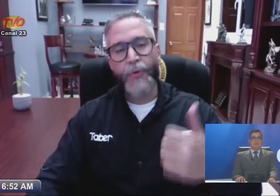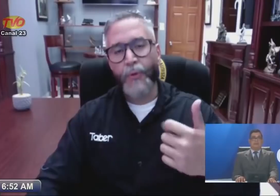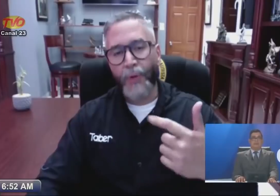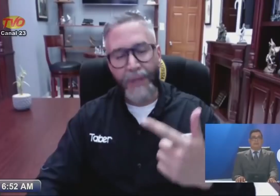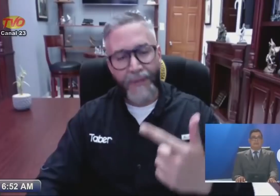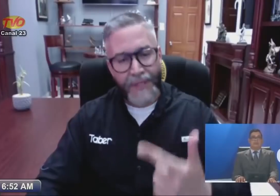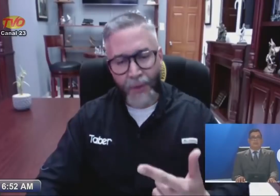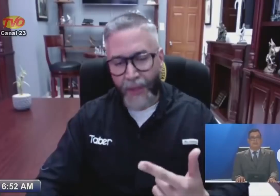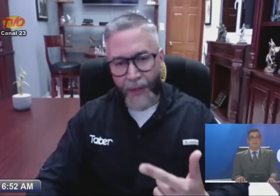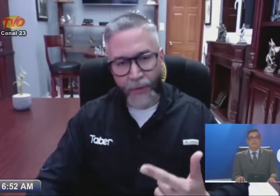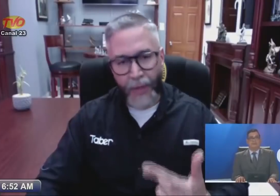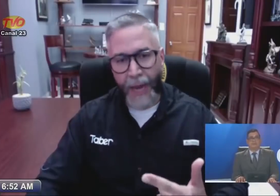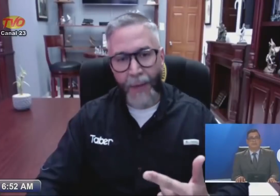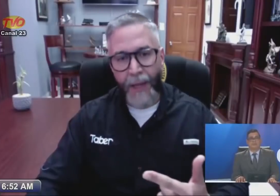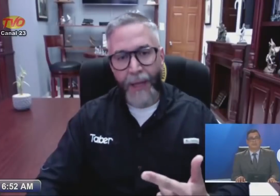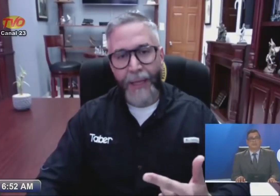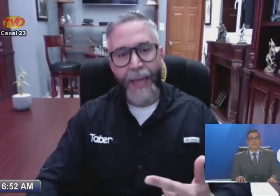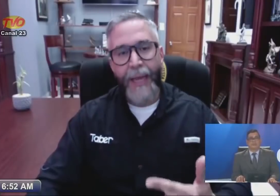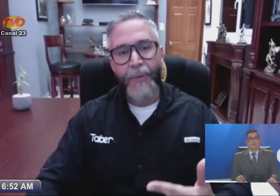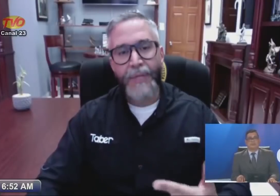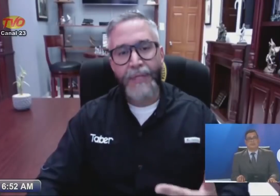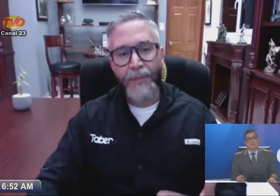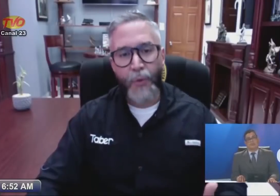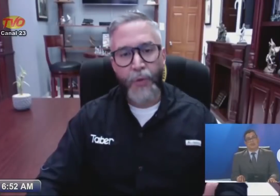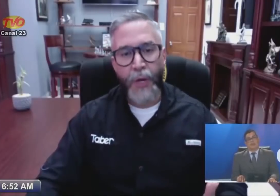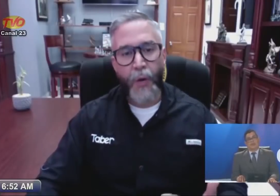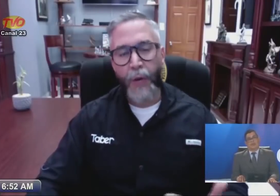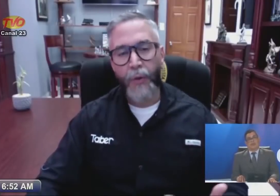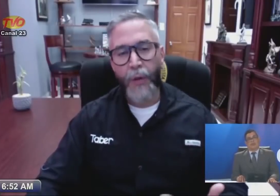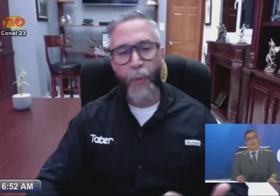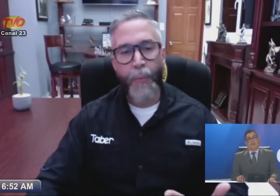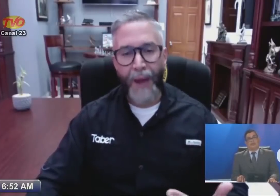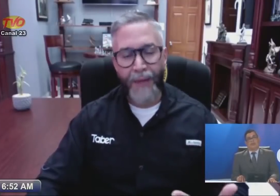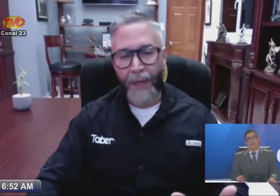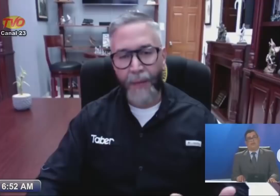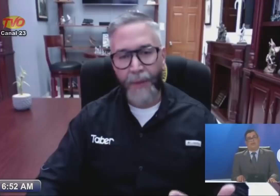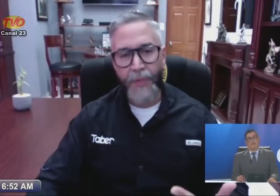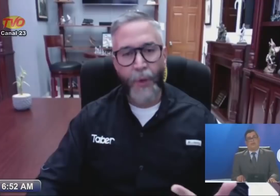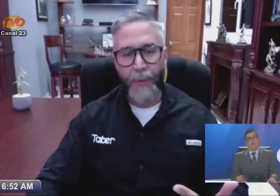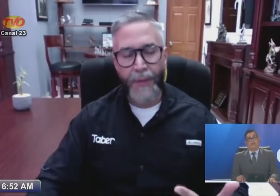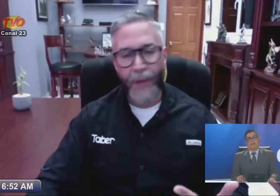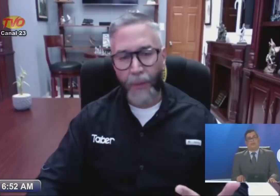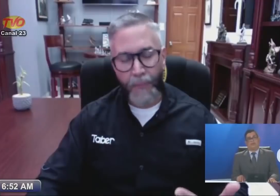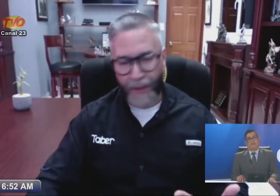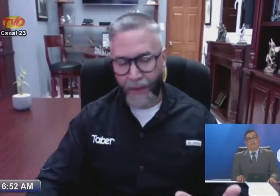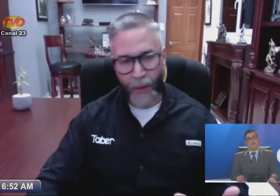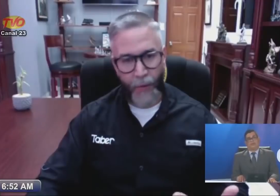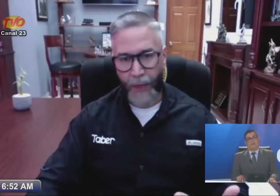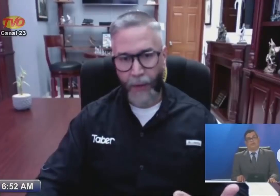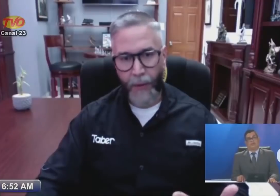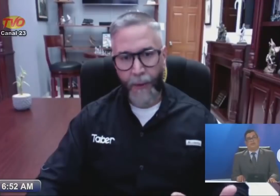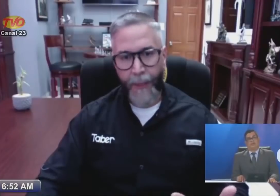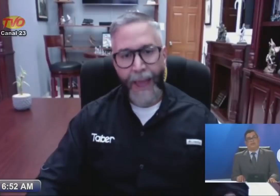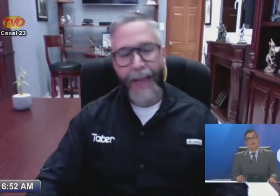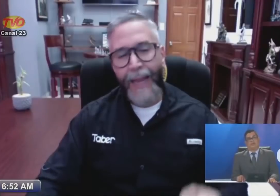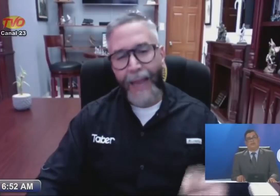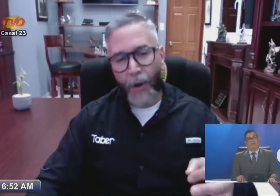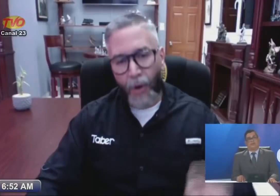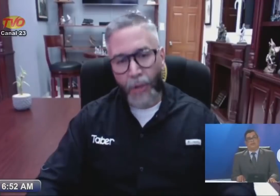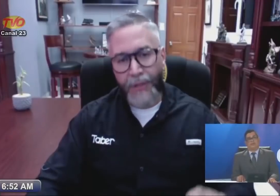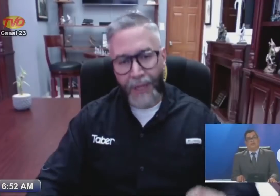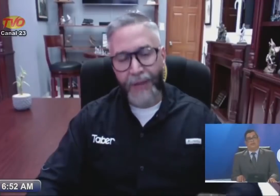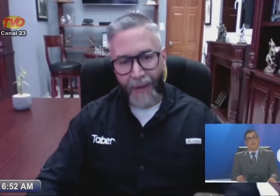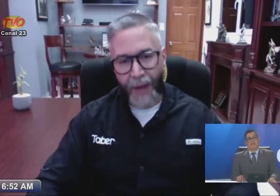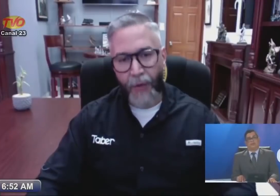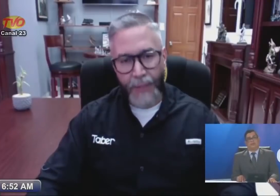tenemos un montón de vacíos adentro del alma que queremos que se solucione aunque no tengo un paquete alimenticio alimentario de parte del gobierno el que